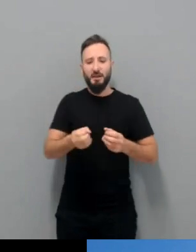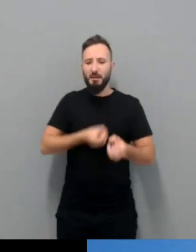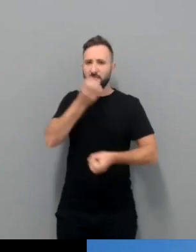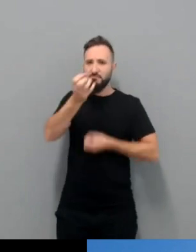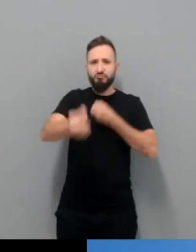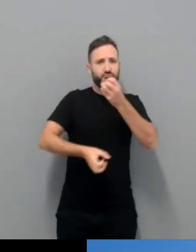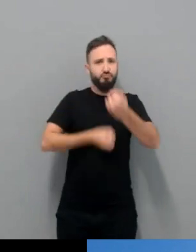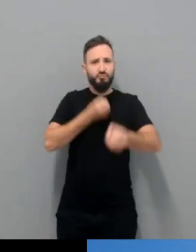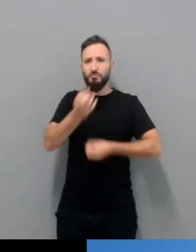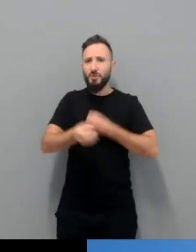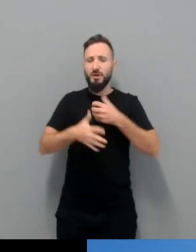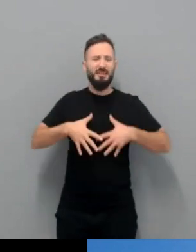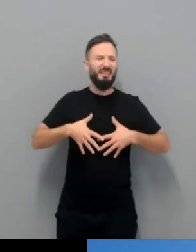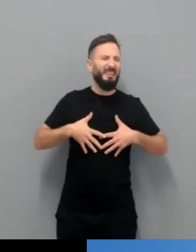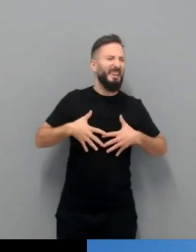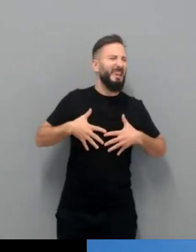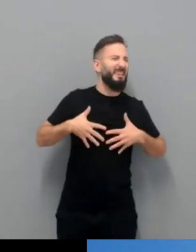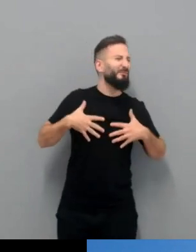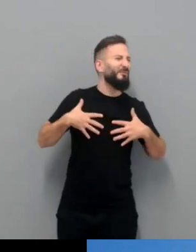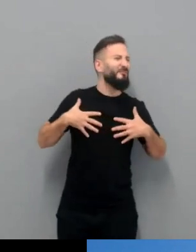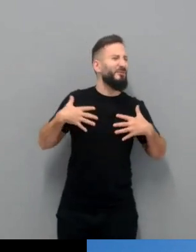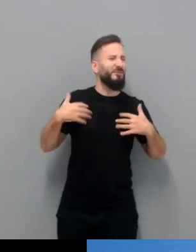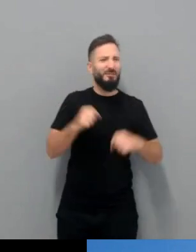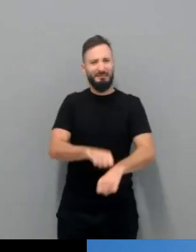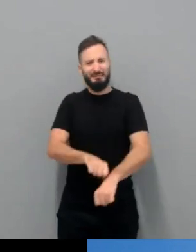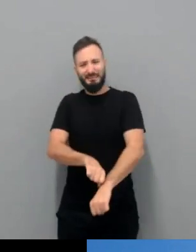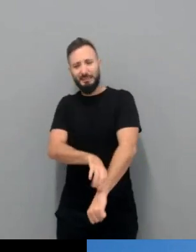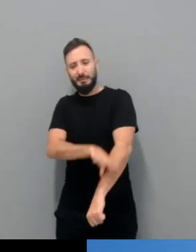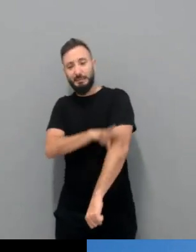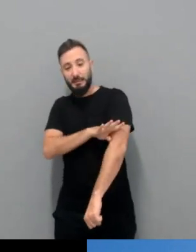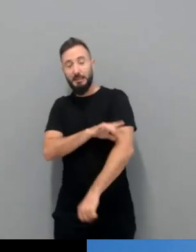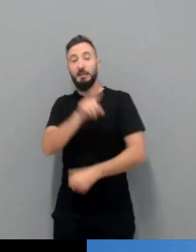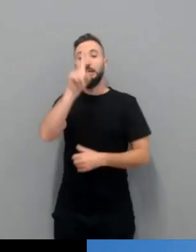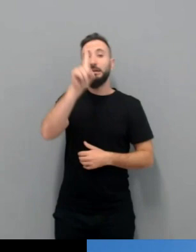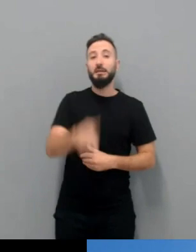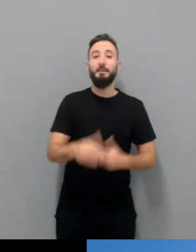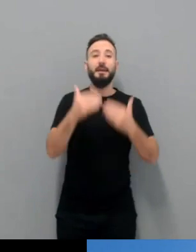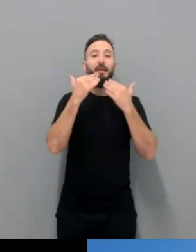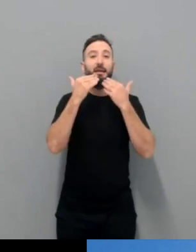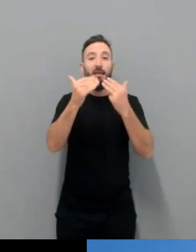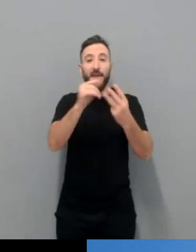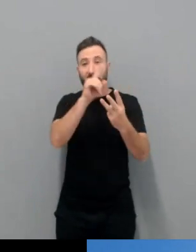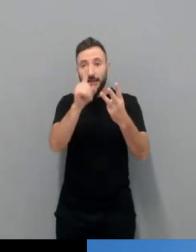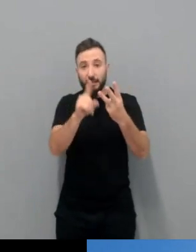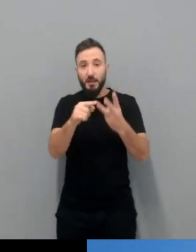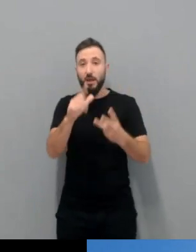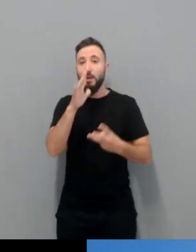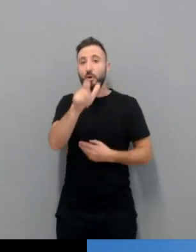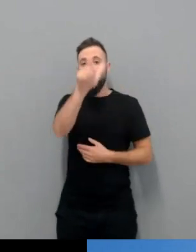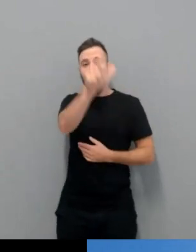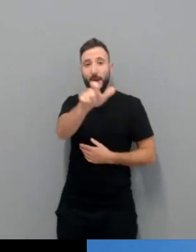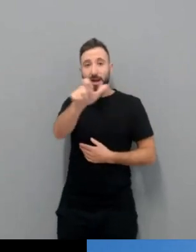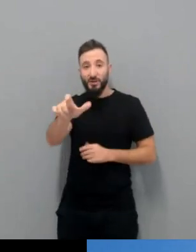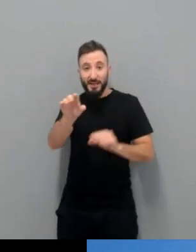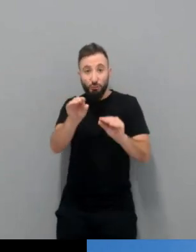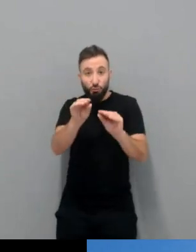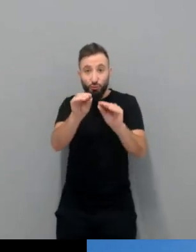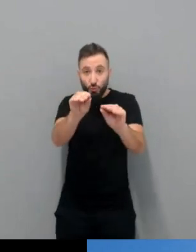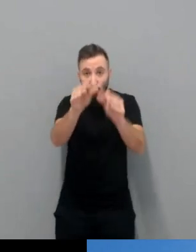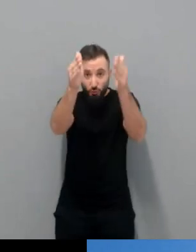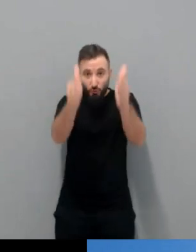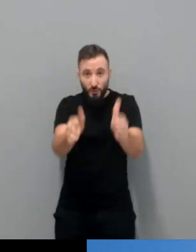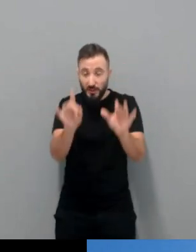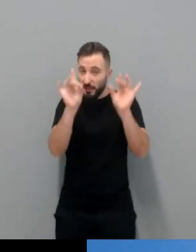con tantísima emoción. Y también me gustaría dar las gracias porque gracias a personas como tú,